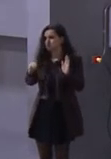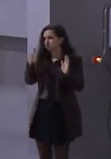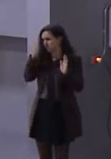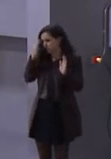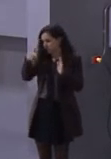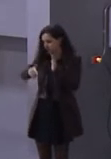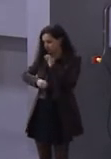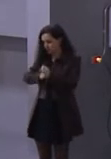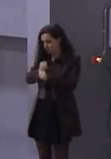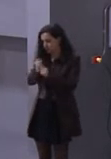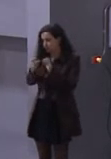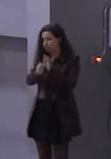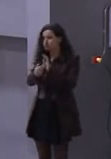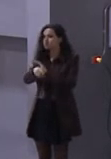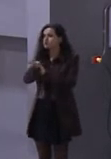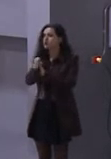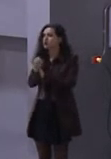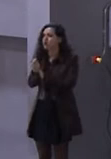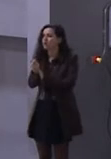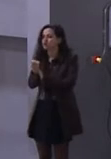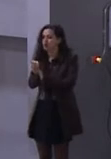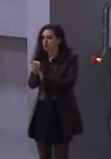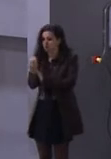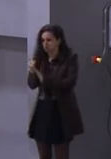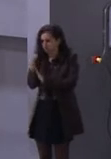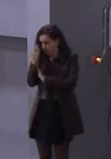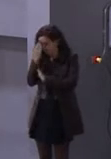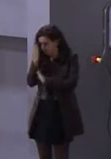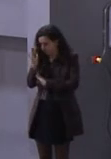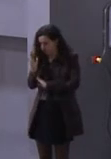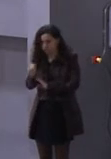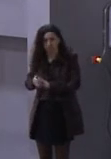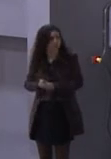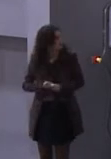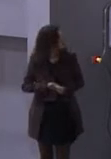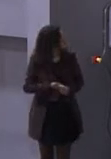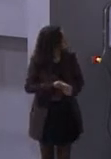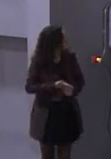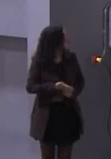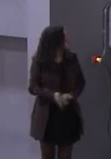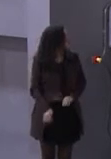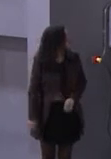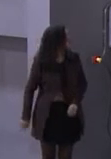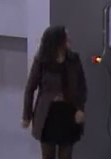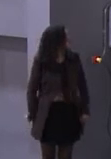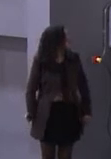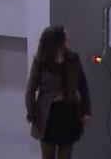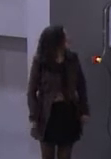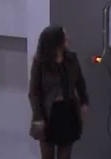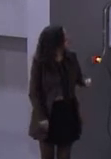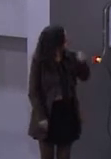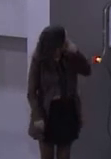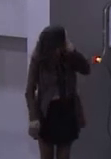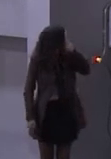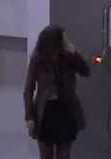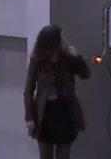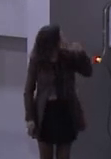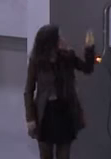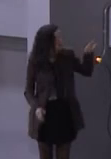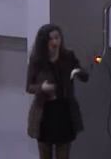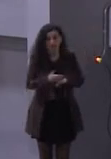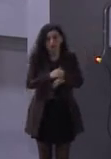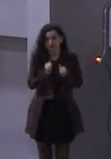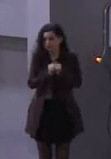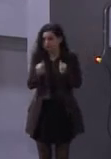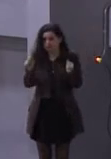el 2019. Bueno, entonces aquí que tenemos el escenario sin el acuerdo, en el 2018, miren, nos recibiríamos, pues